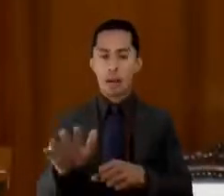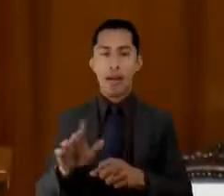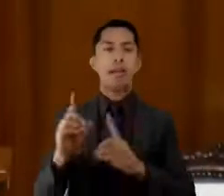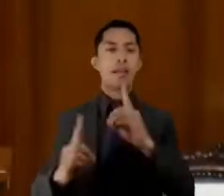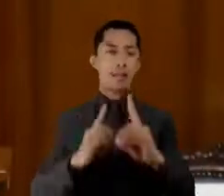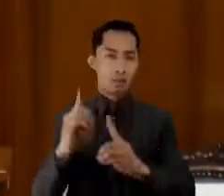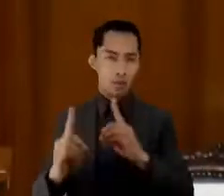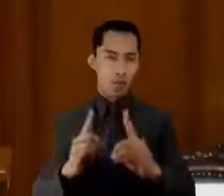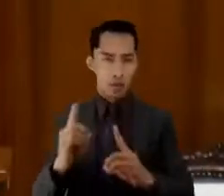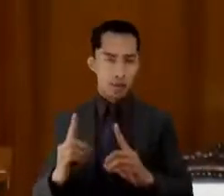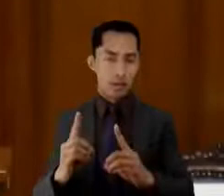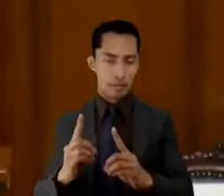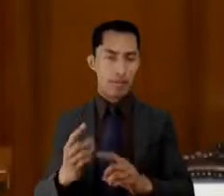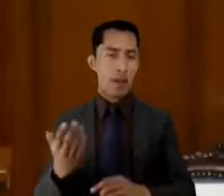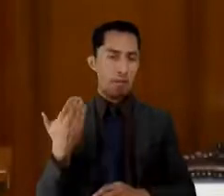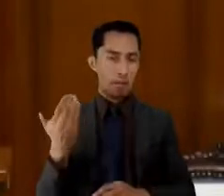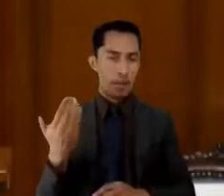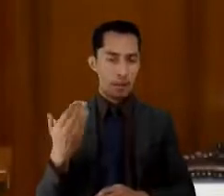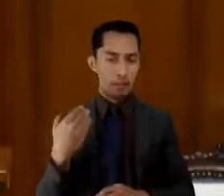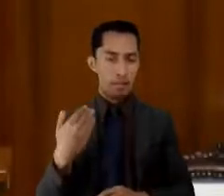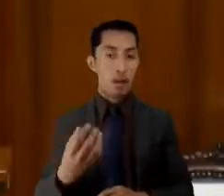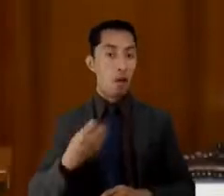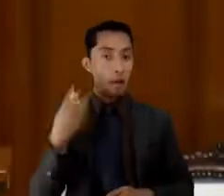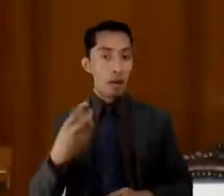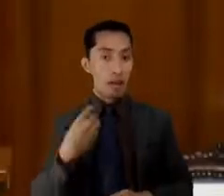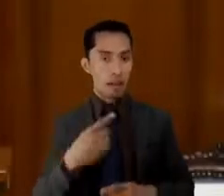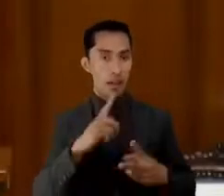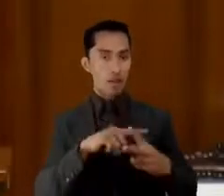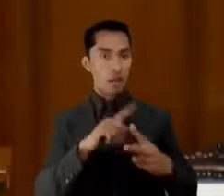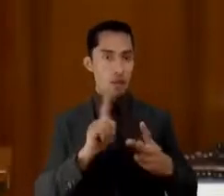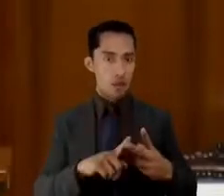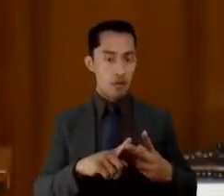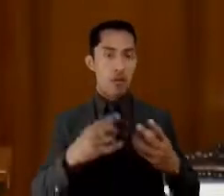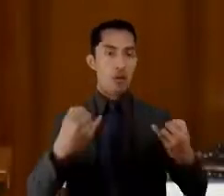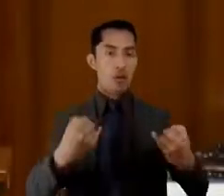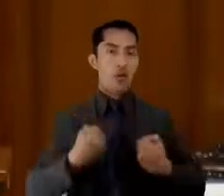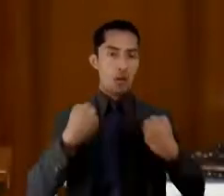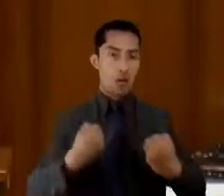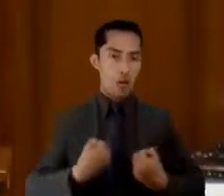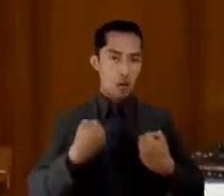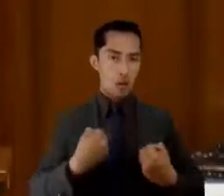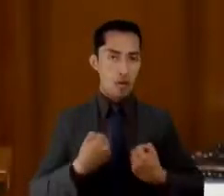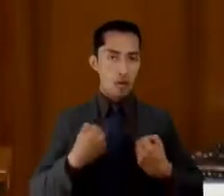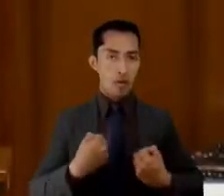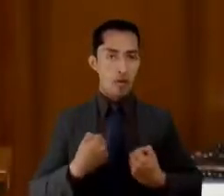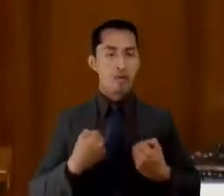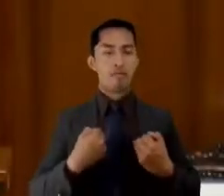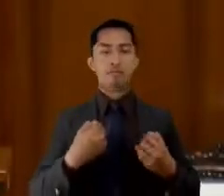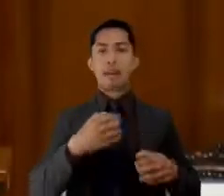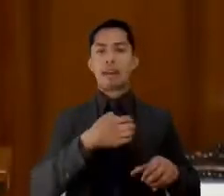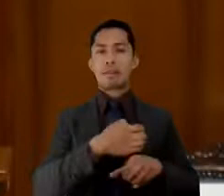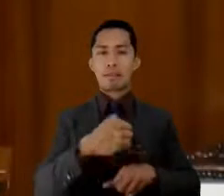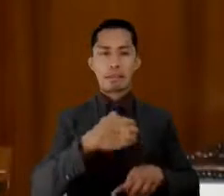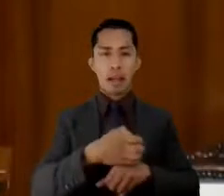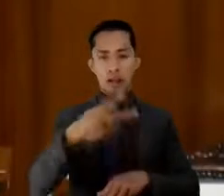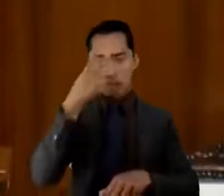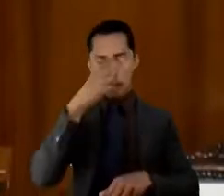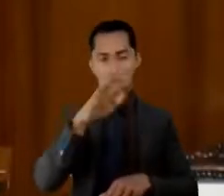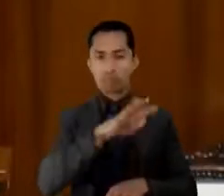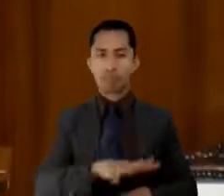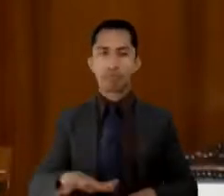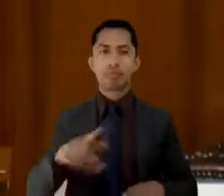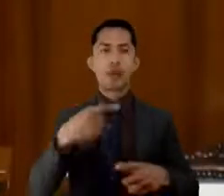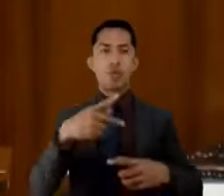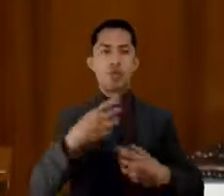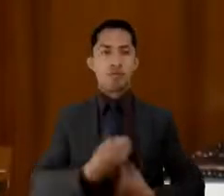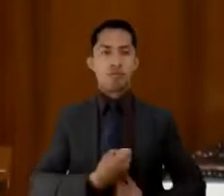deporte. En estos foros, jóvenes de todo el Estado externaron